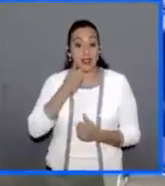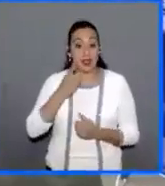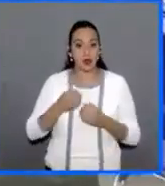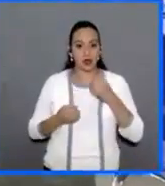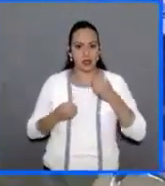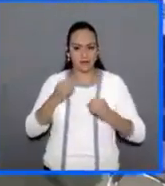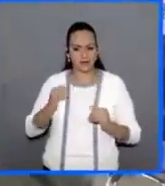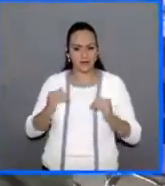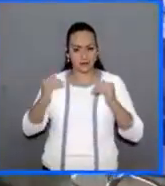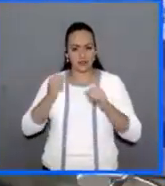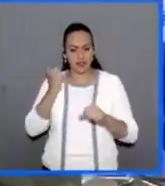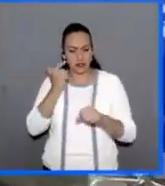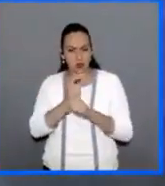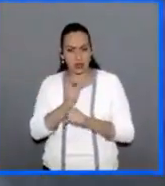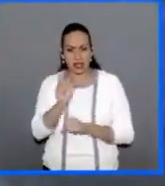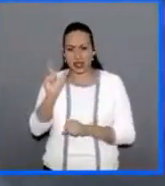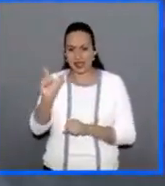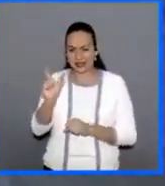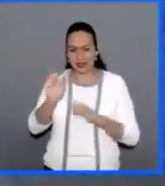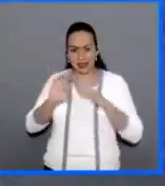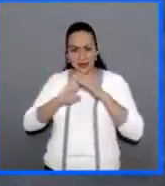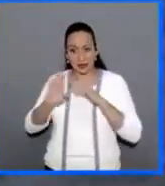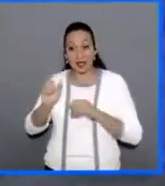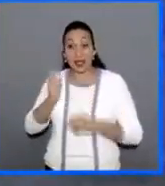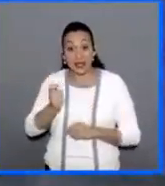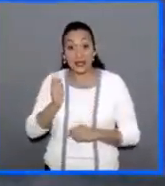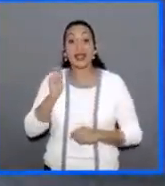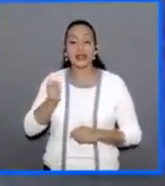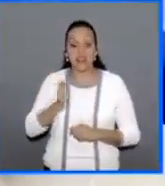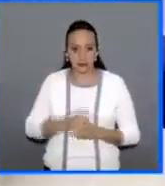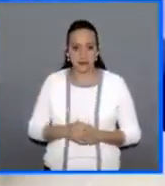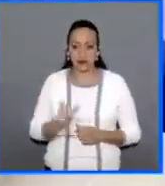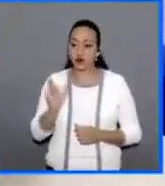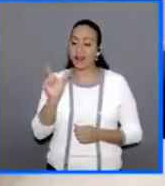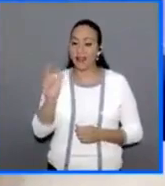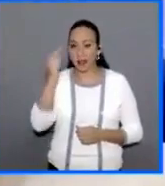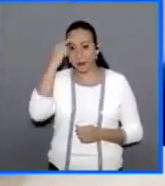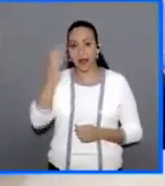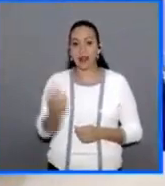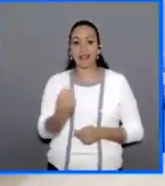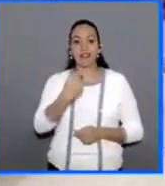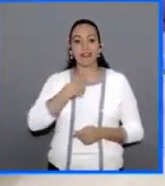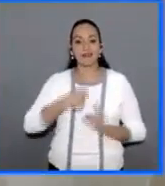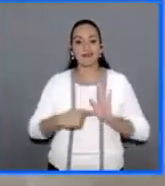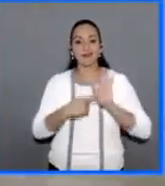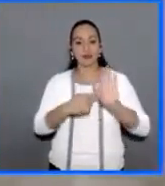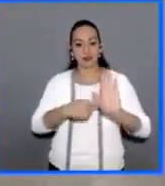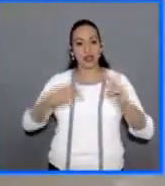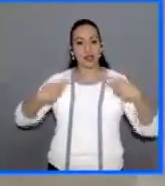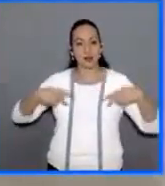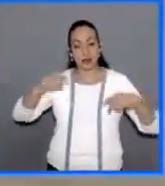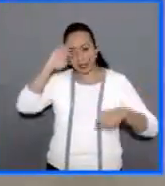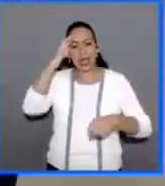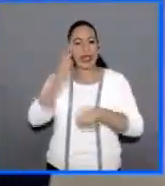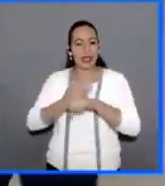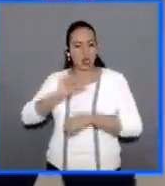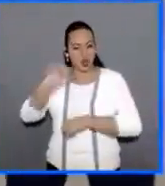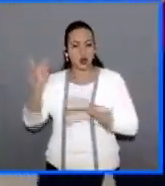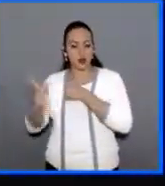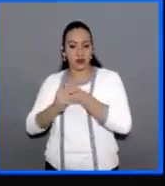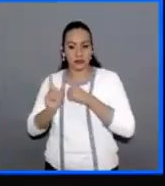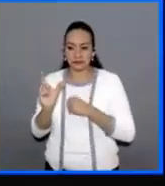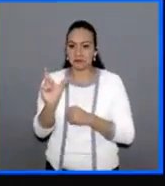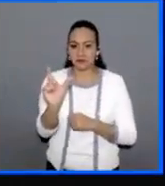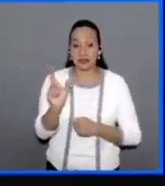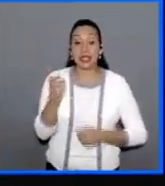tarjetas migratorias fungen como documentos de identidad en nuestro país para las personas extranjeras, por lo que estos deben reflejar